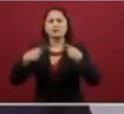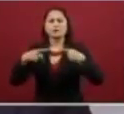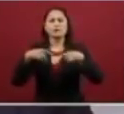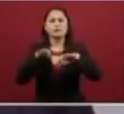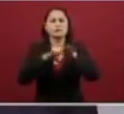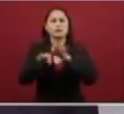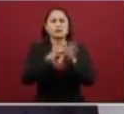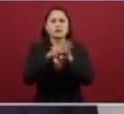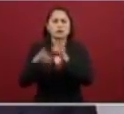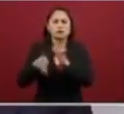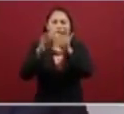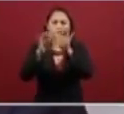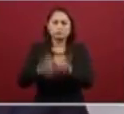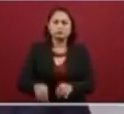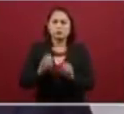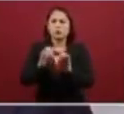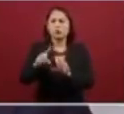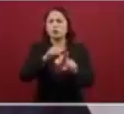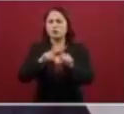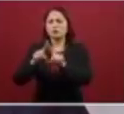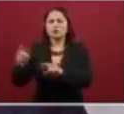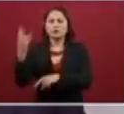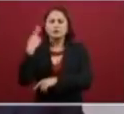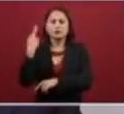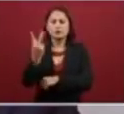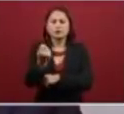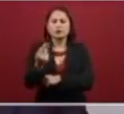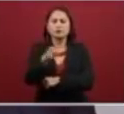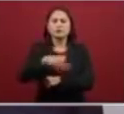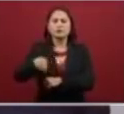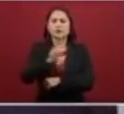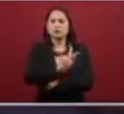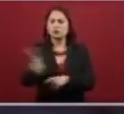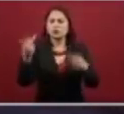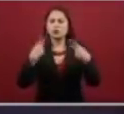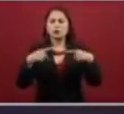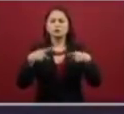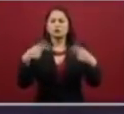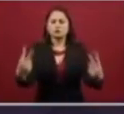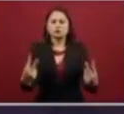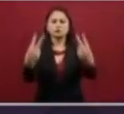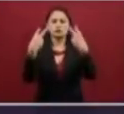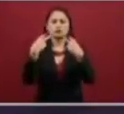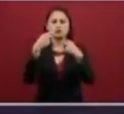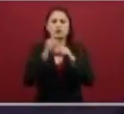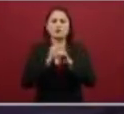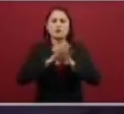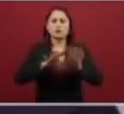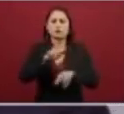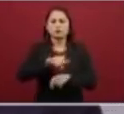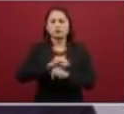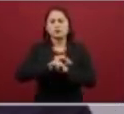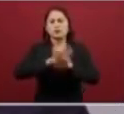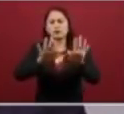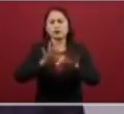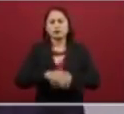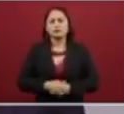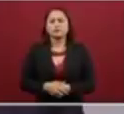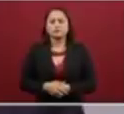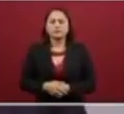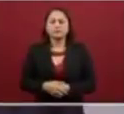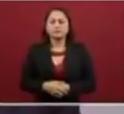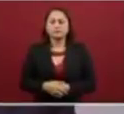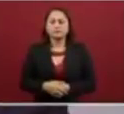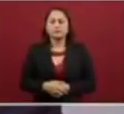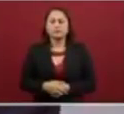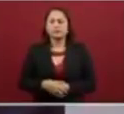garantizar el derecho del pueblo a la información. Se declaró la